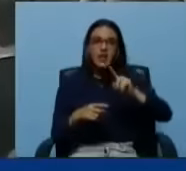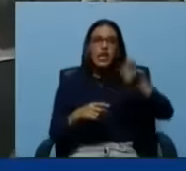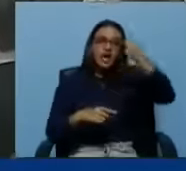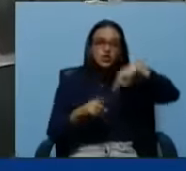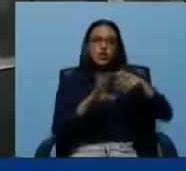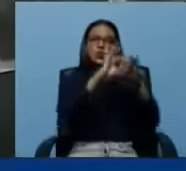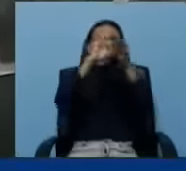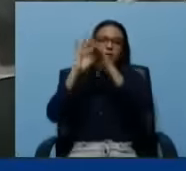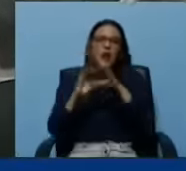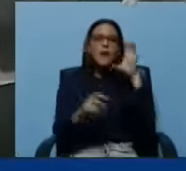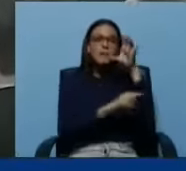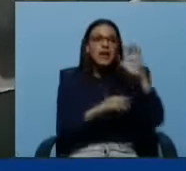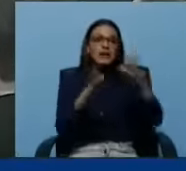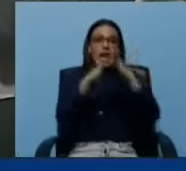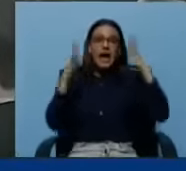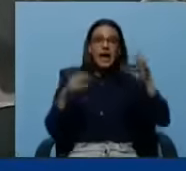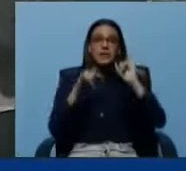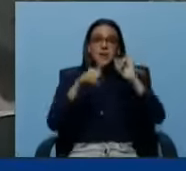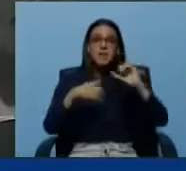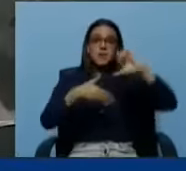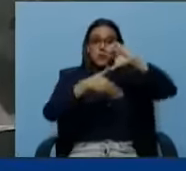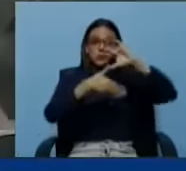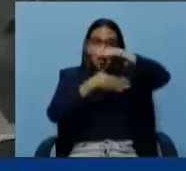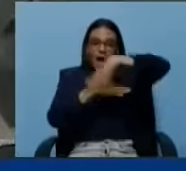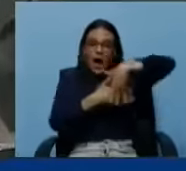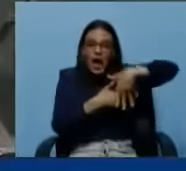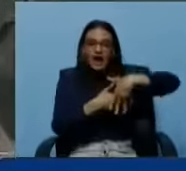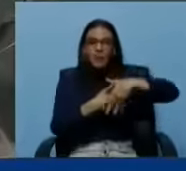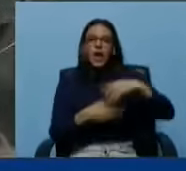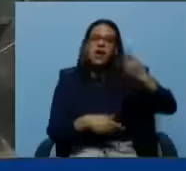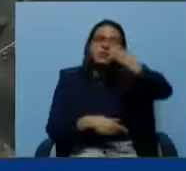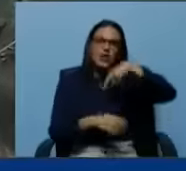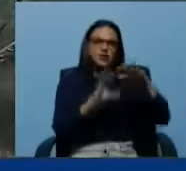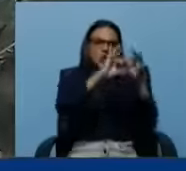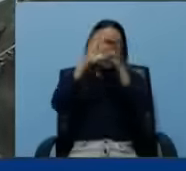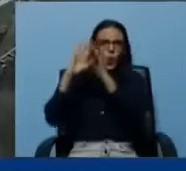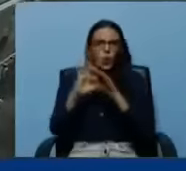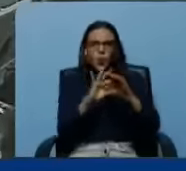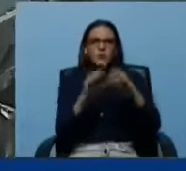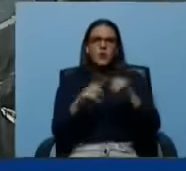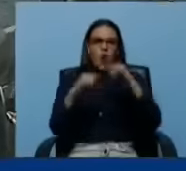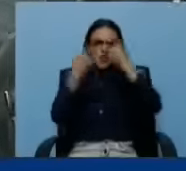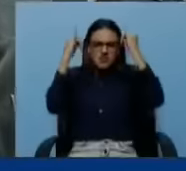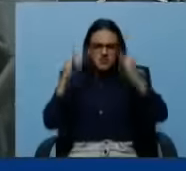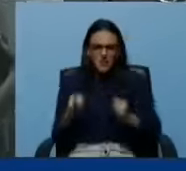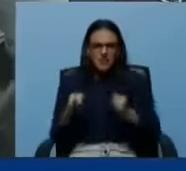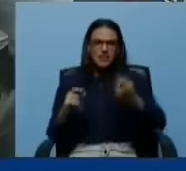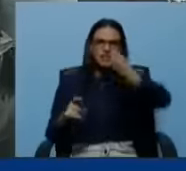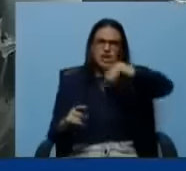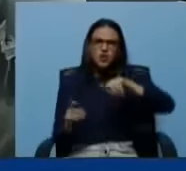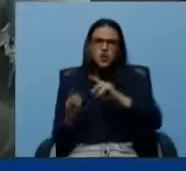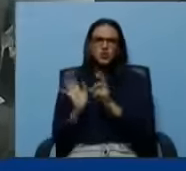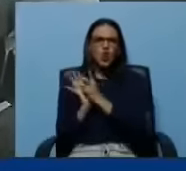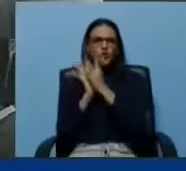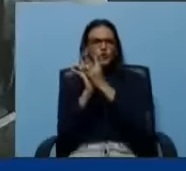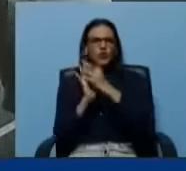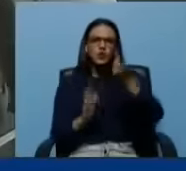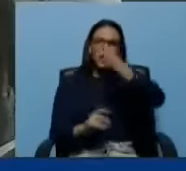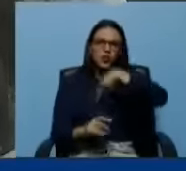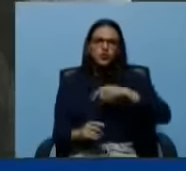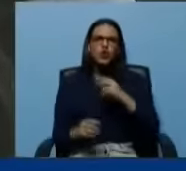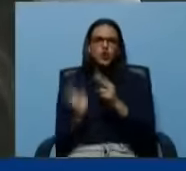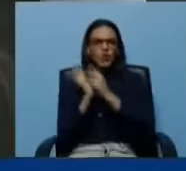Patria Grande, el ALBA, del núcleo vital de la independencia, la valentía, la soberanía, la libertad verdadera de